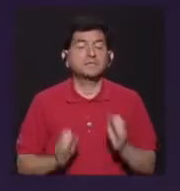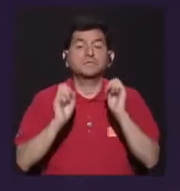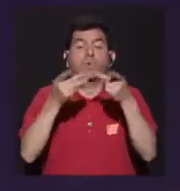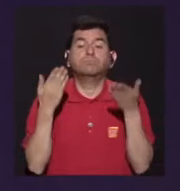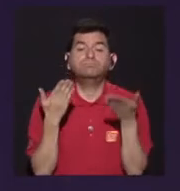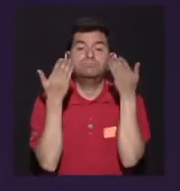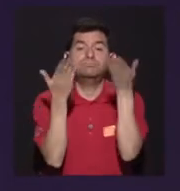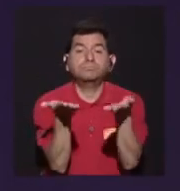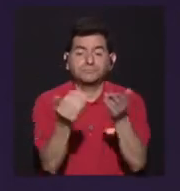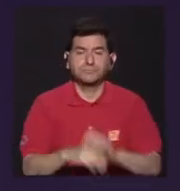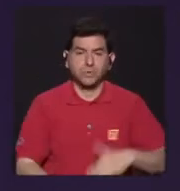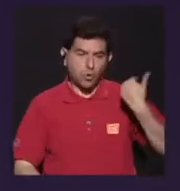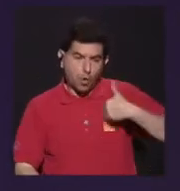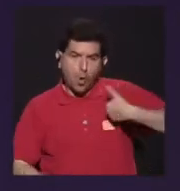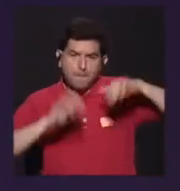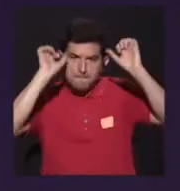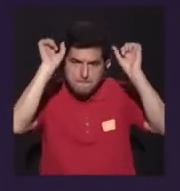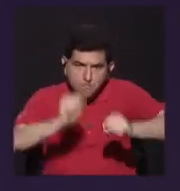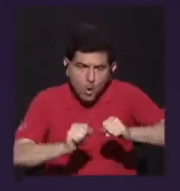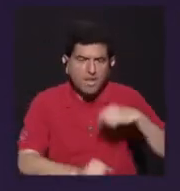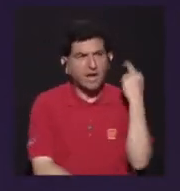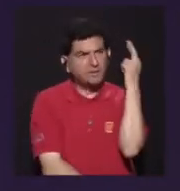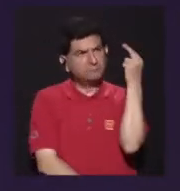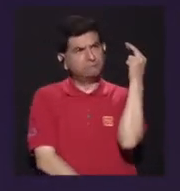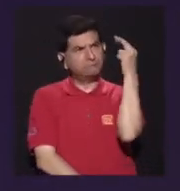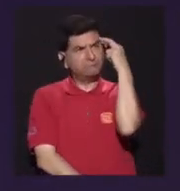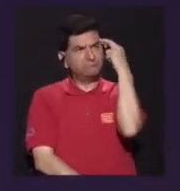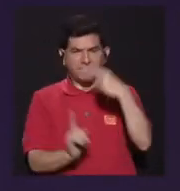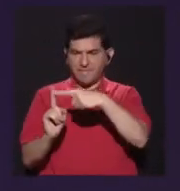espacios precisamente para que los hombres puedan reflexionar